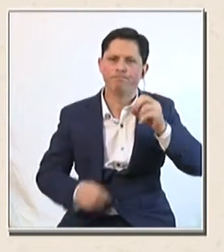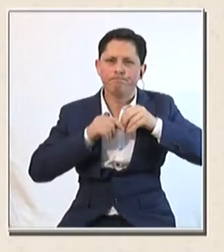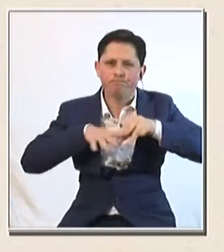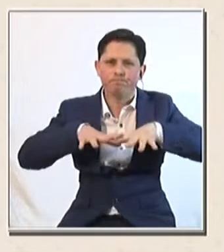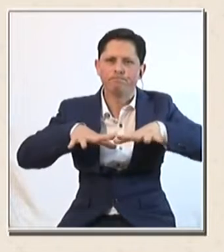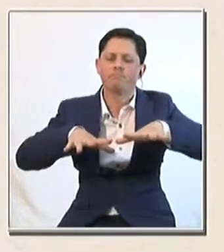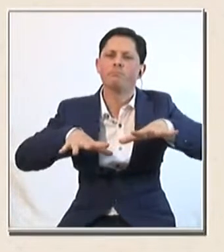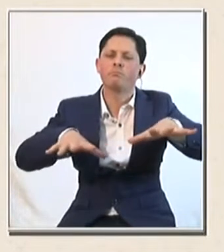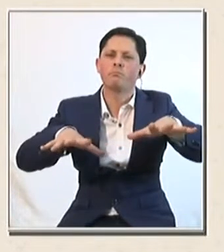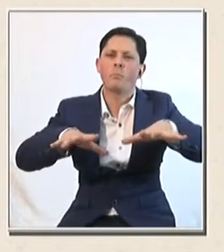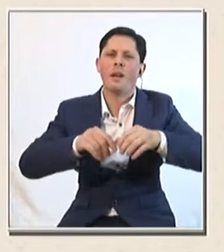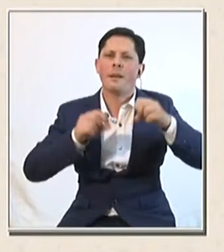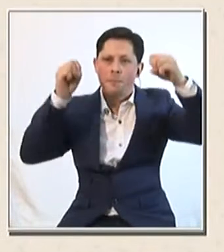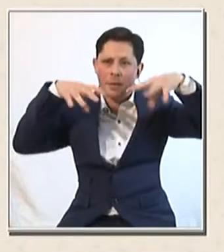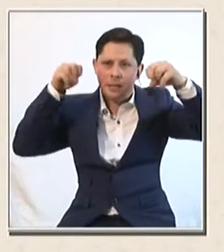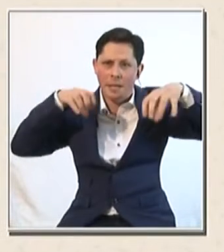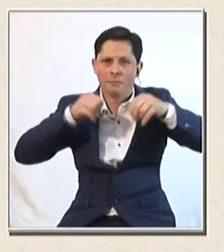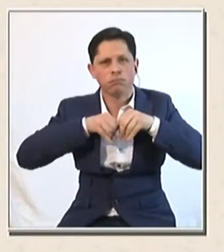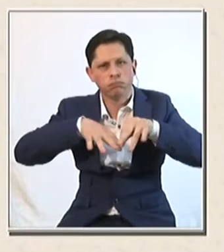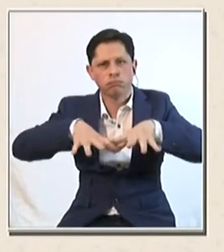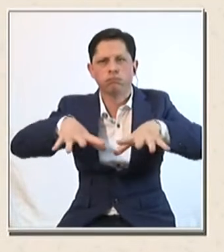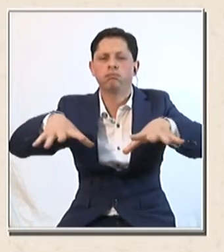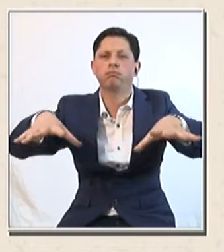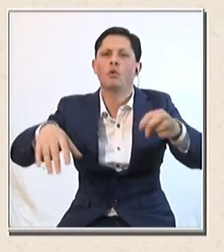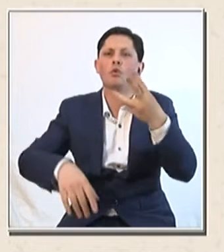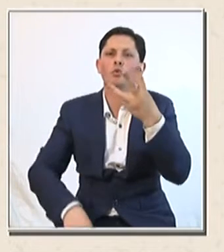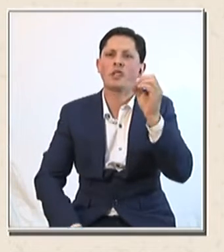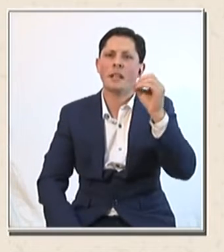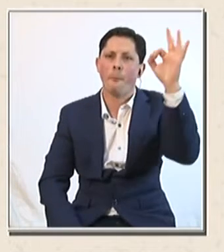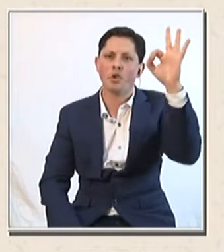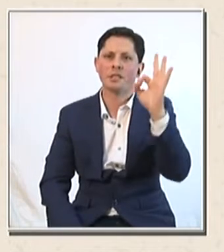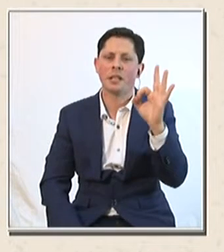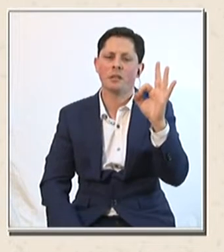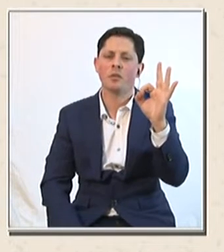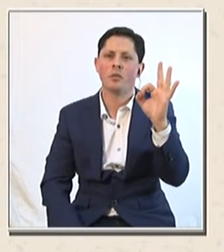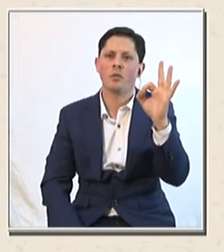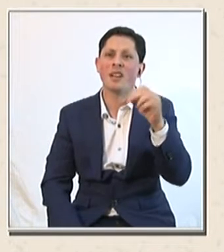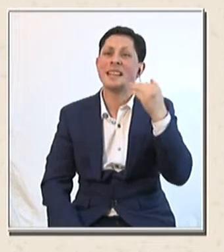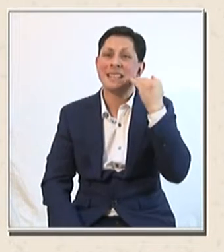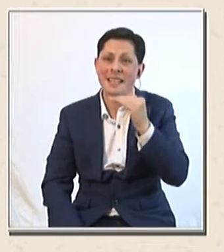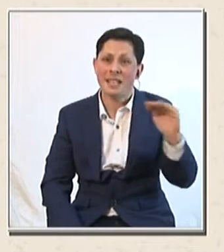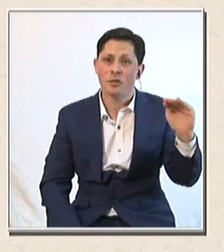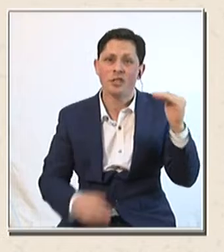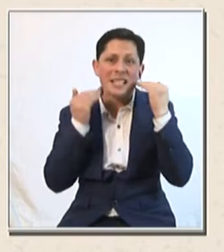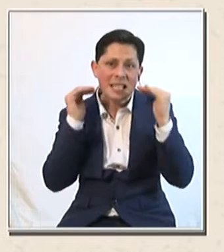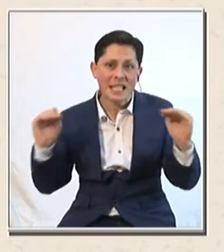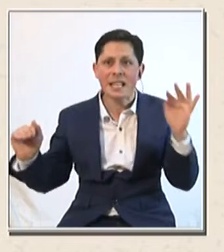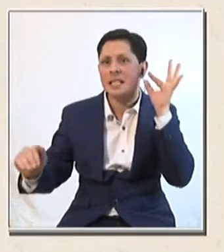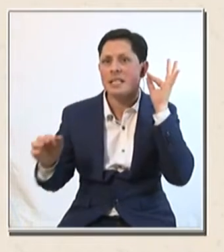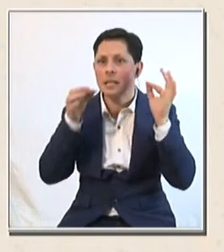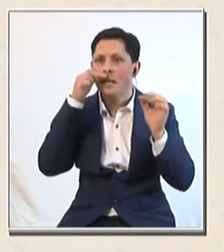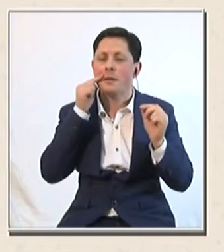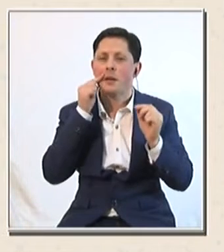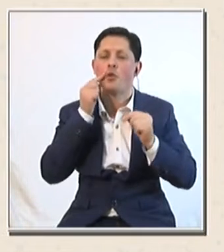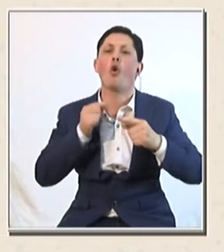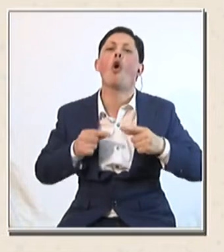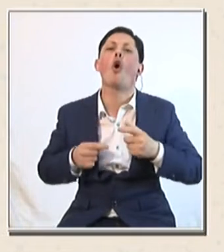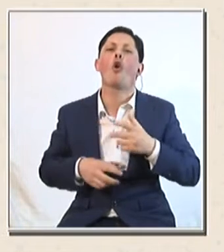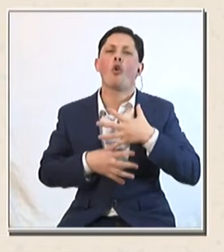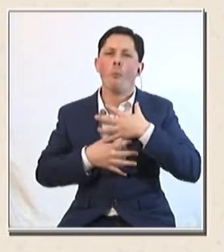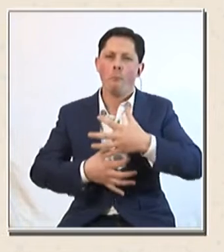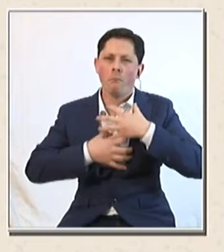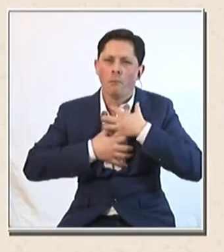invernales, actualmente en circulación, y un 30% corresponden a niños y niñas menores de 4 años con virus